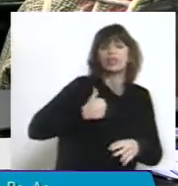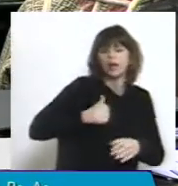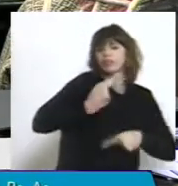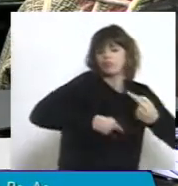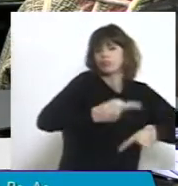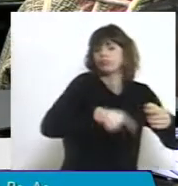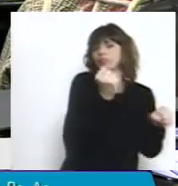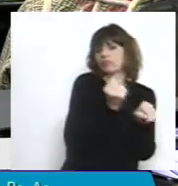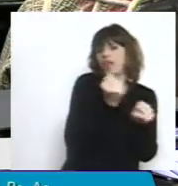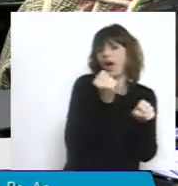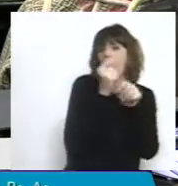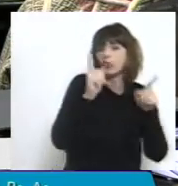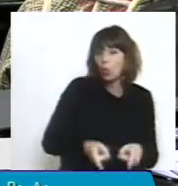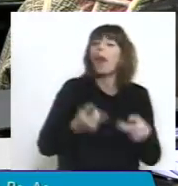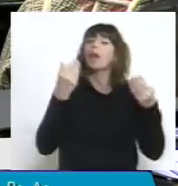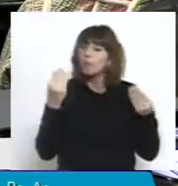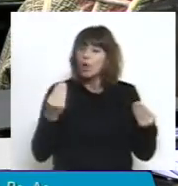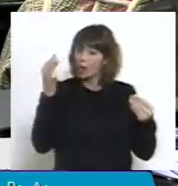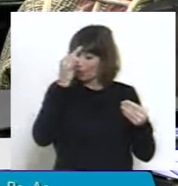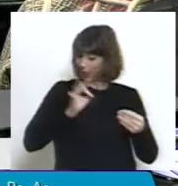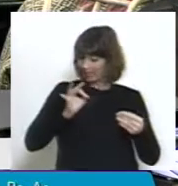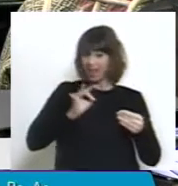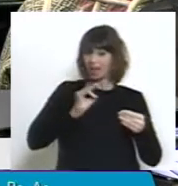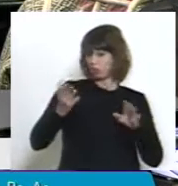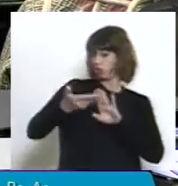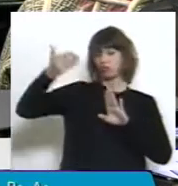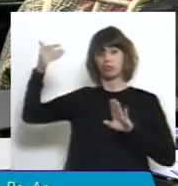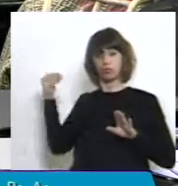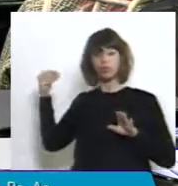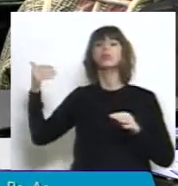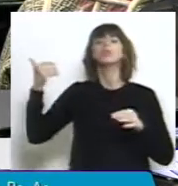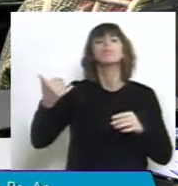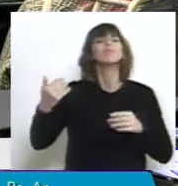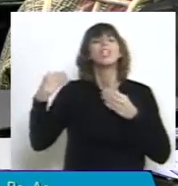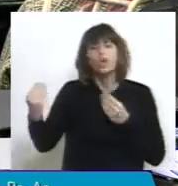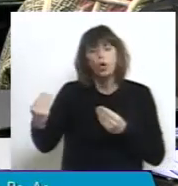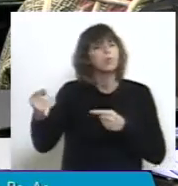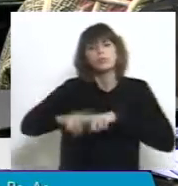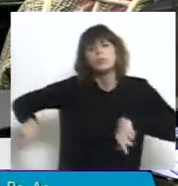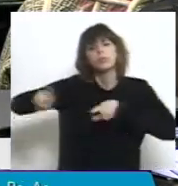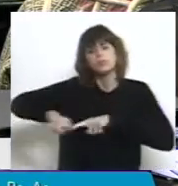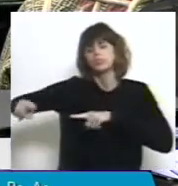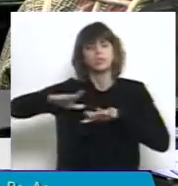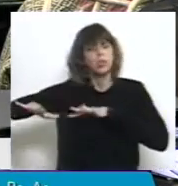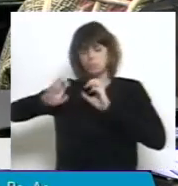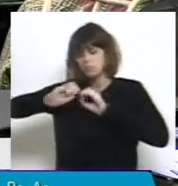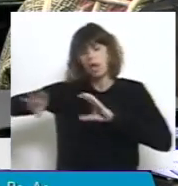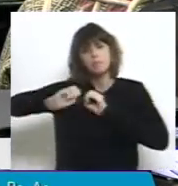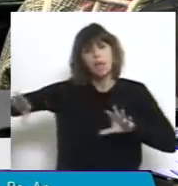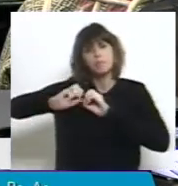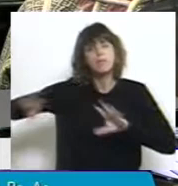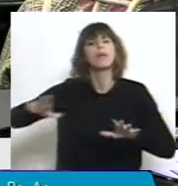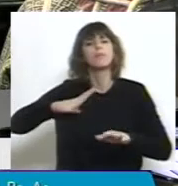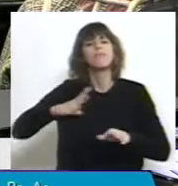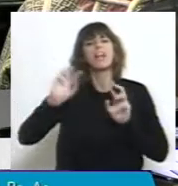reciente, porque durante 20 años previos mantuvimos un sistema de crisis recurrentes producto de la falta de